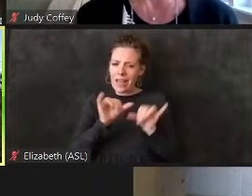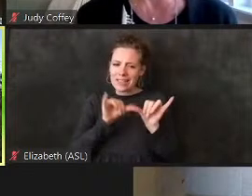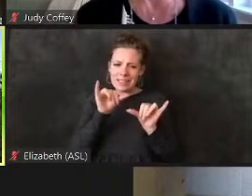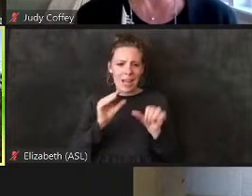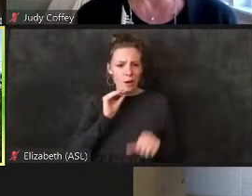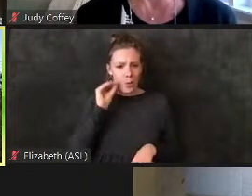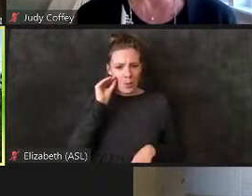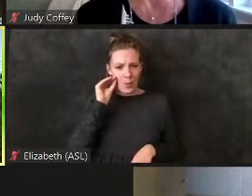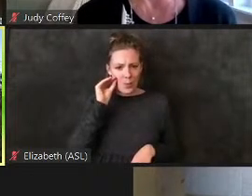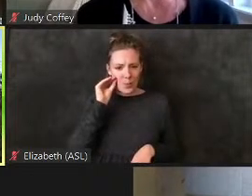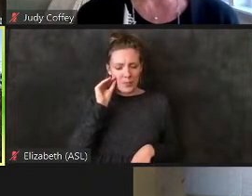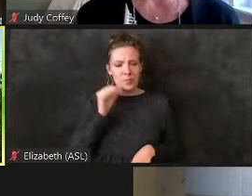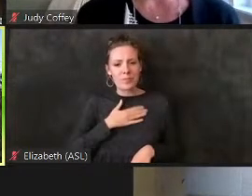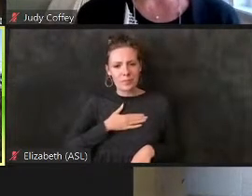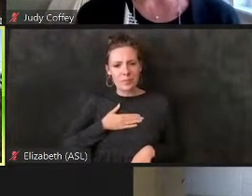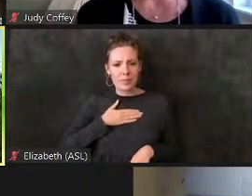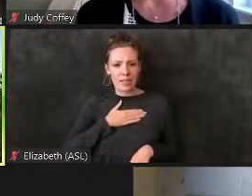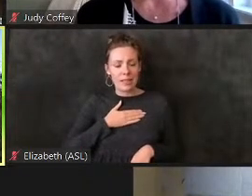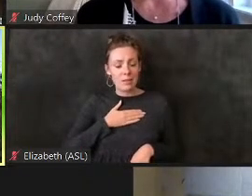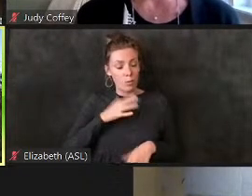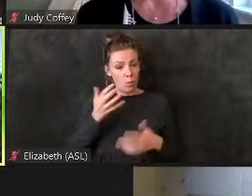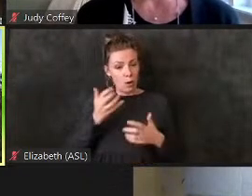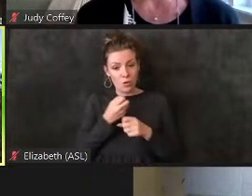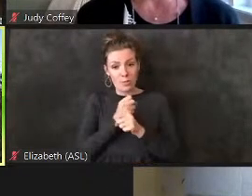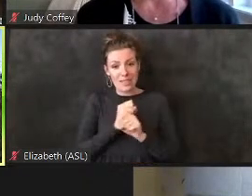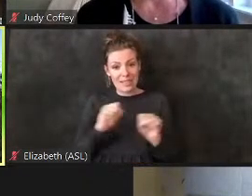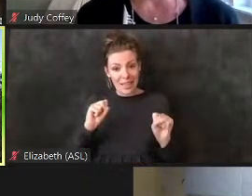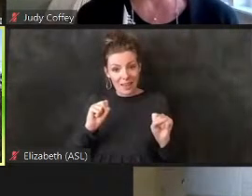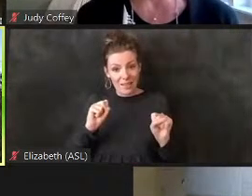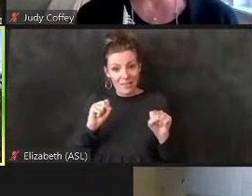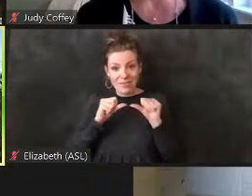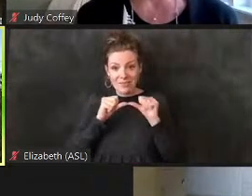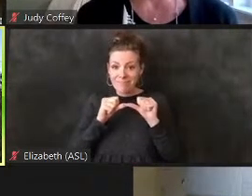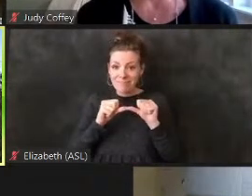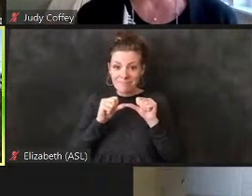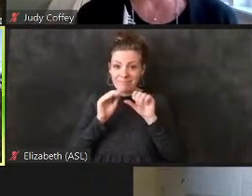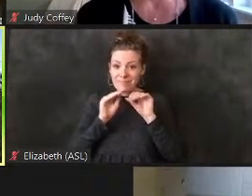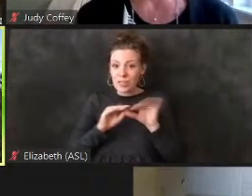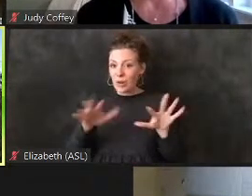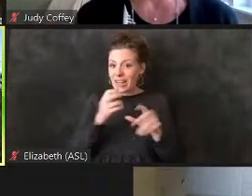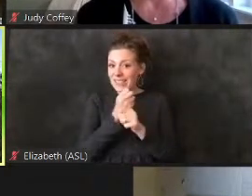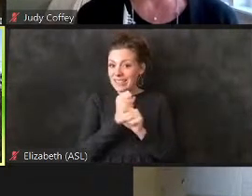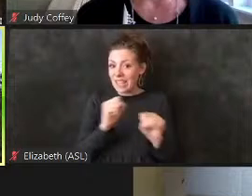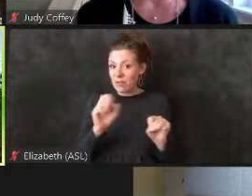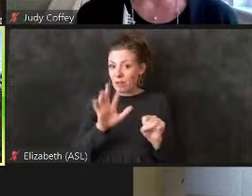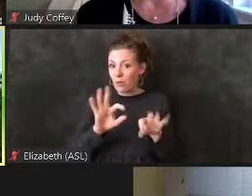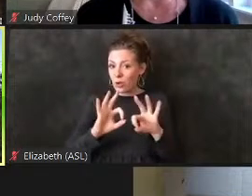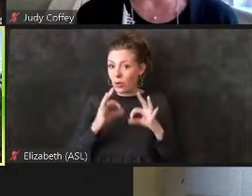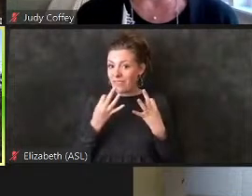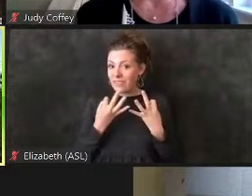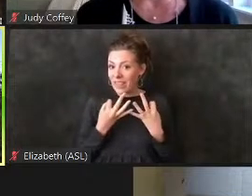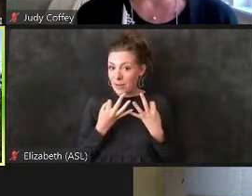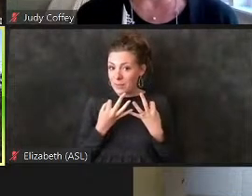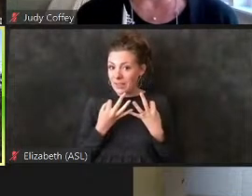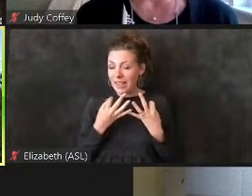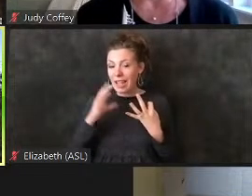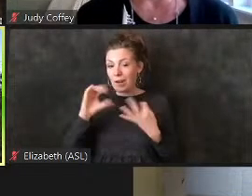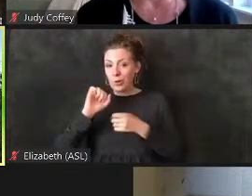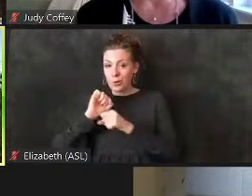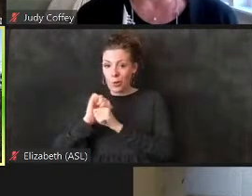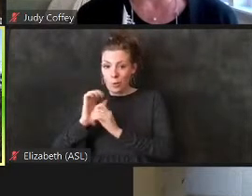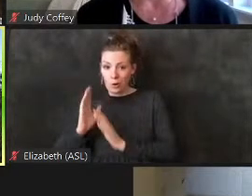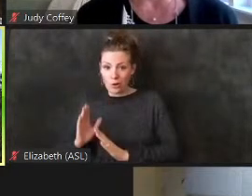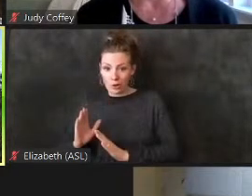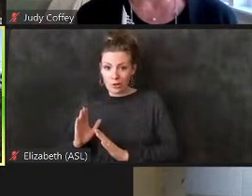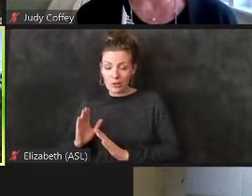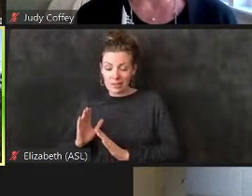favor, observan las órdenes de estar en casa, de mantenerse seguros, en cuidado, de mantener la seguridad de su